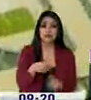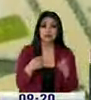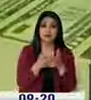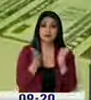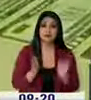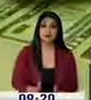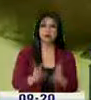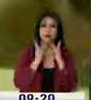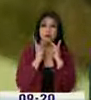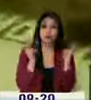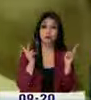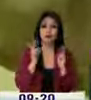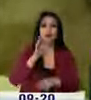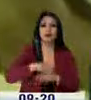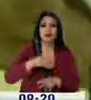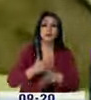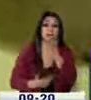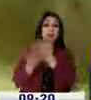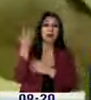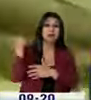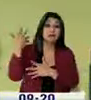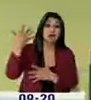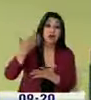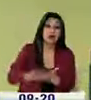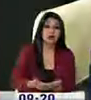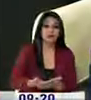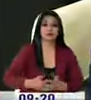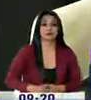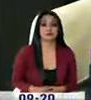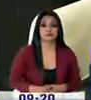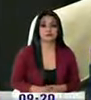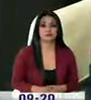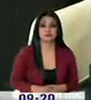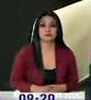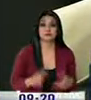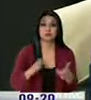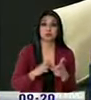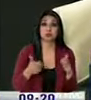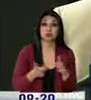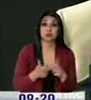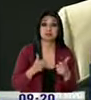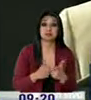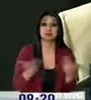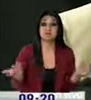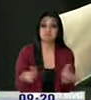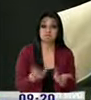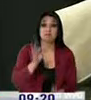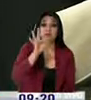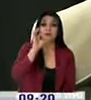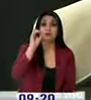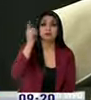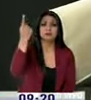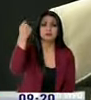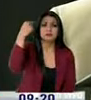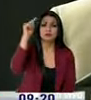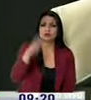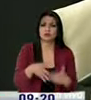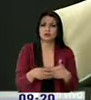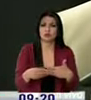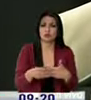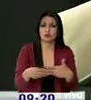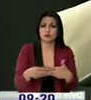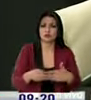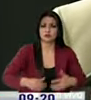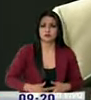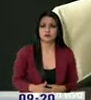de entidades públicas ha sido un problema heredado. Problema que supera los 900 millones de dólares,